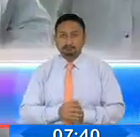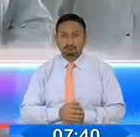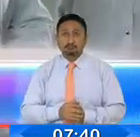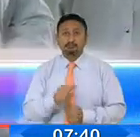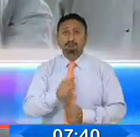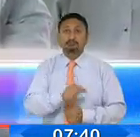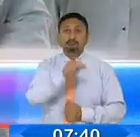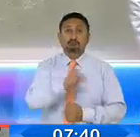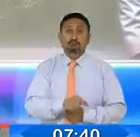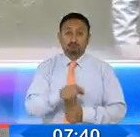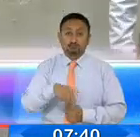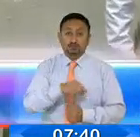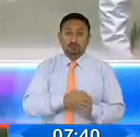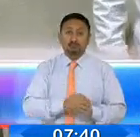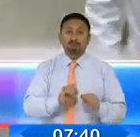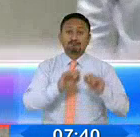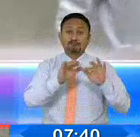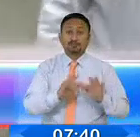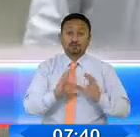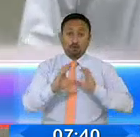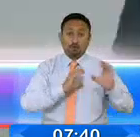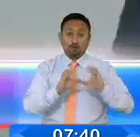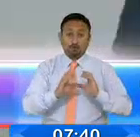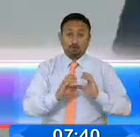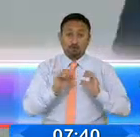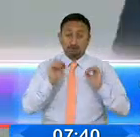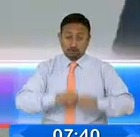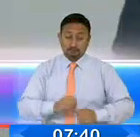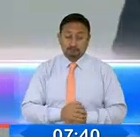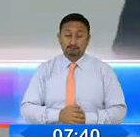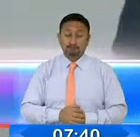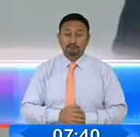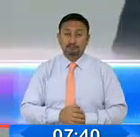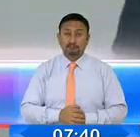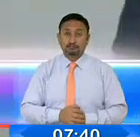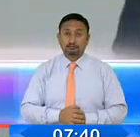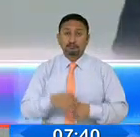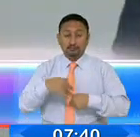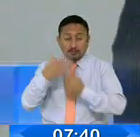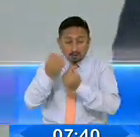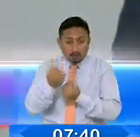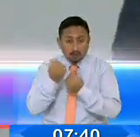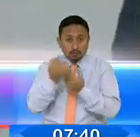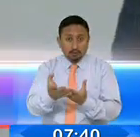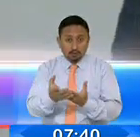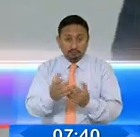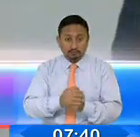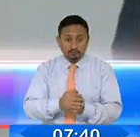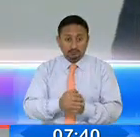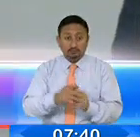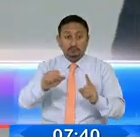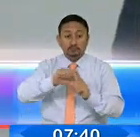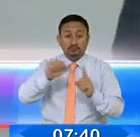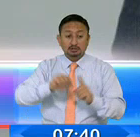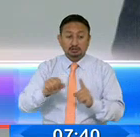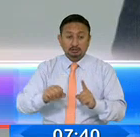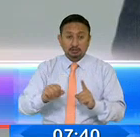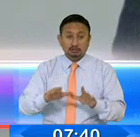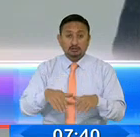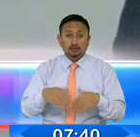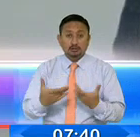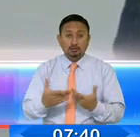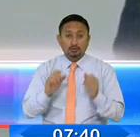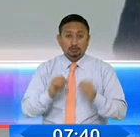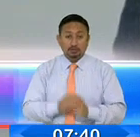reunirá Ceballos es con la Secretaría de Comunicación. Y informarle acerca del sistema, el modus operandi, para